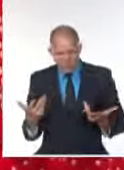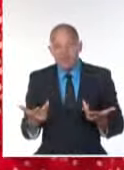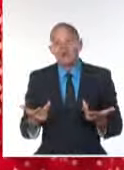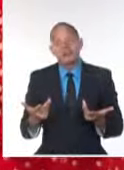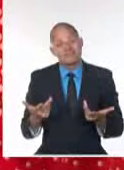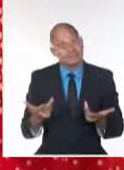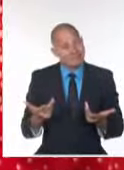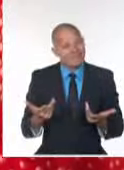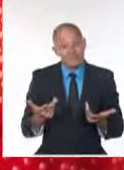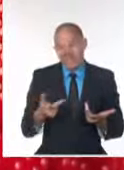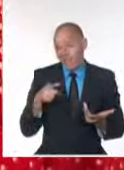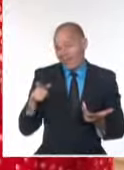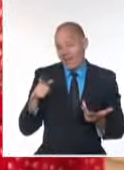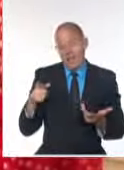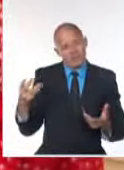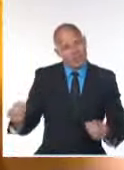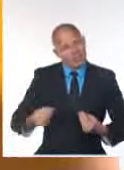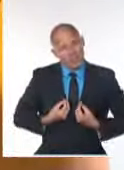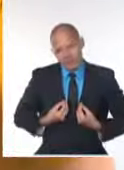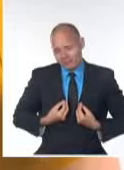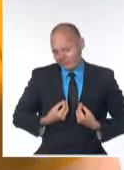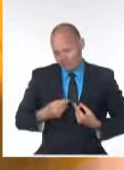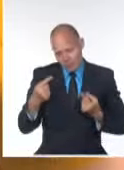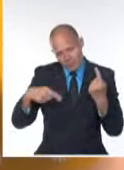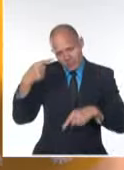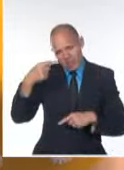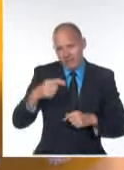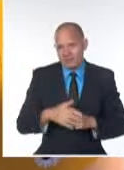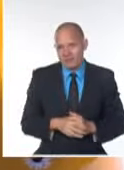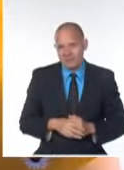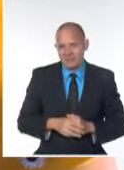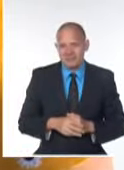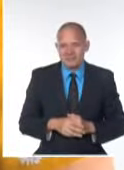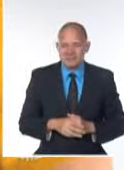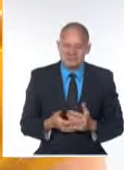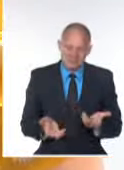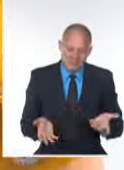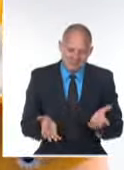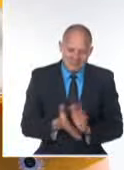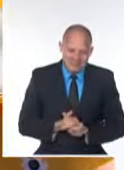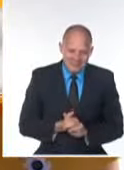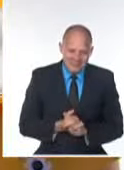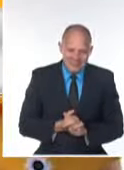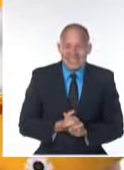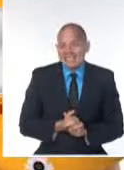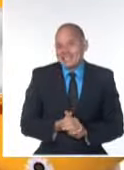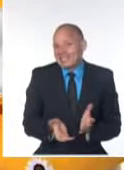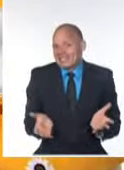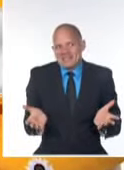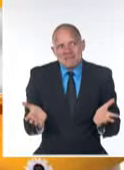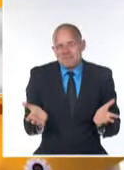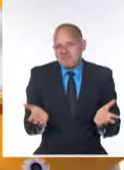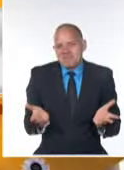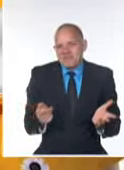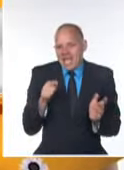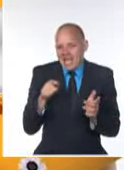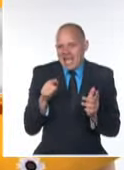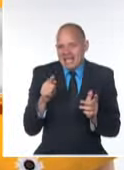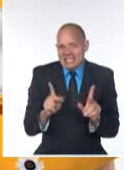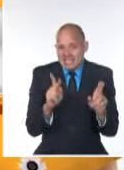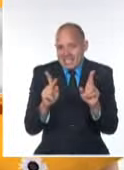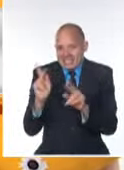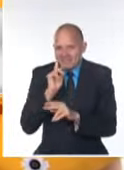Mira, eso es fundamental. Calendario ha sido una de las experiencias más bellas que he tenido en mi